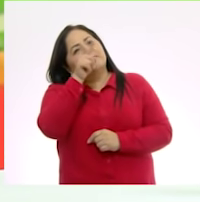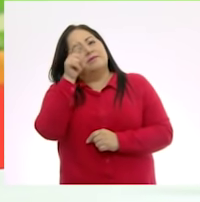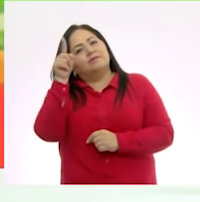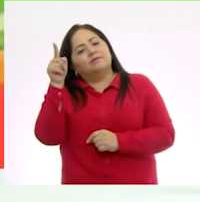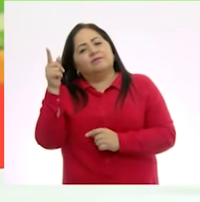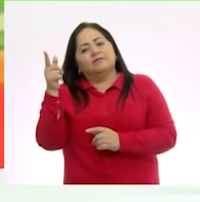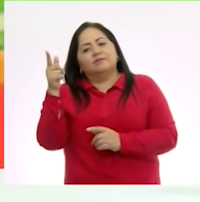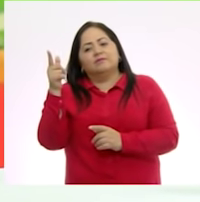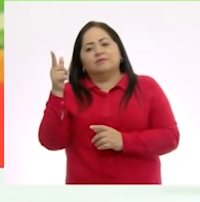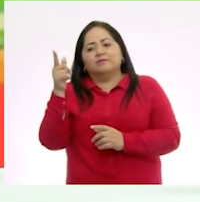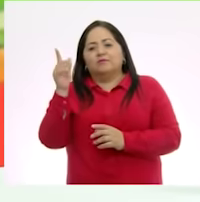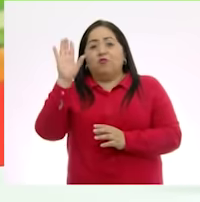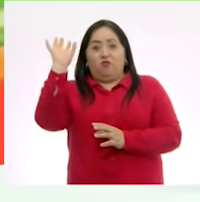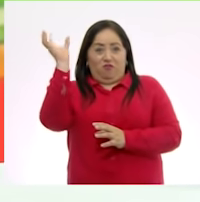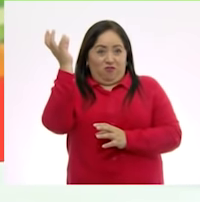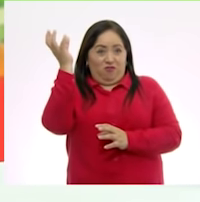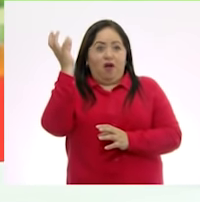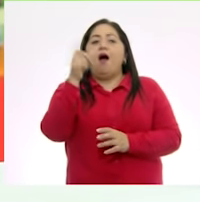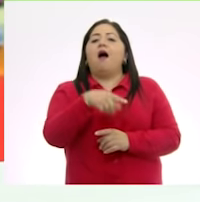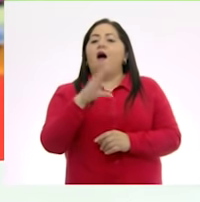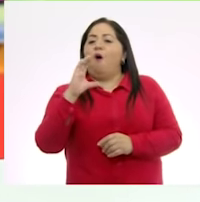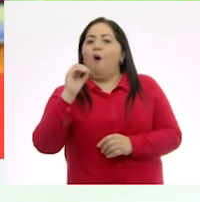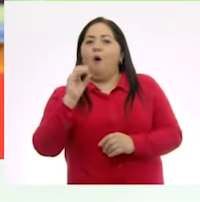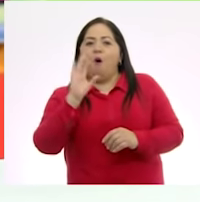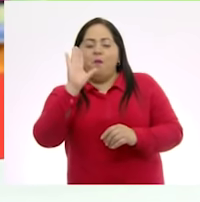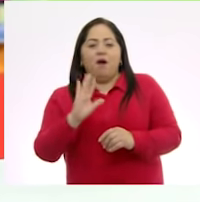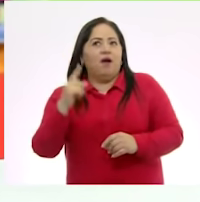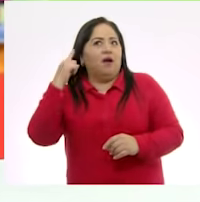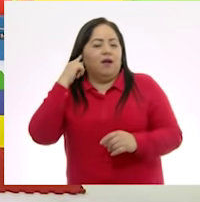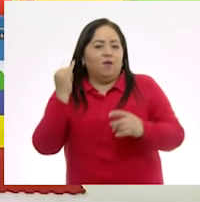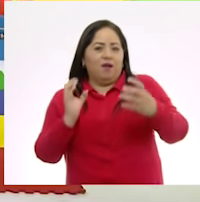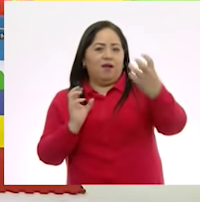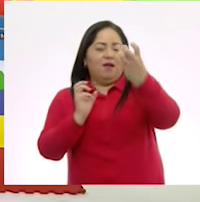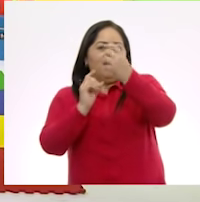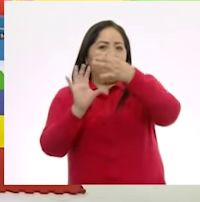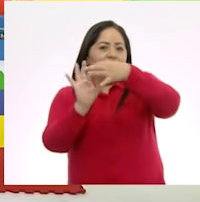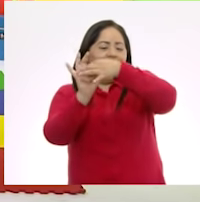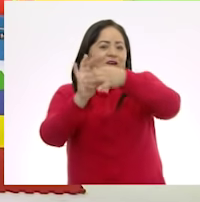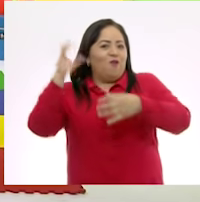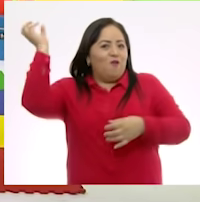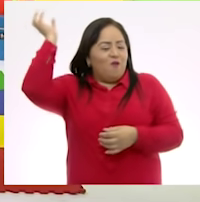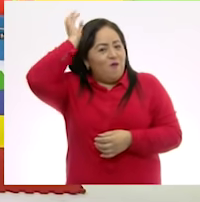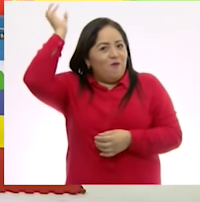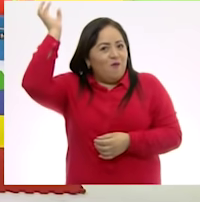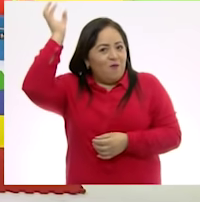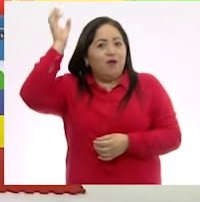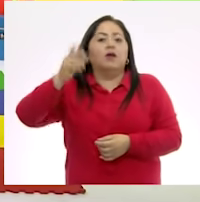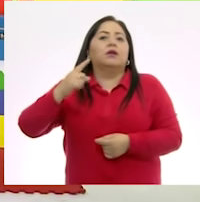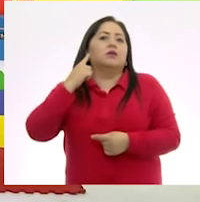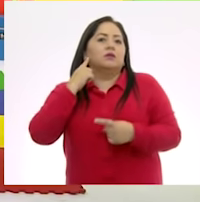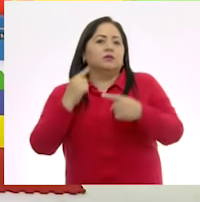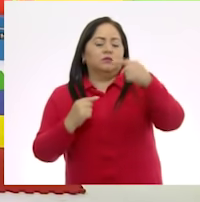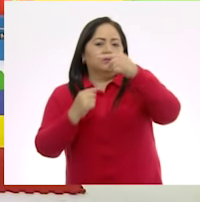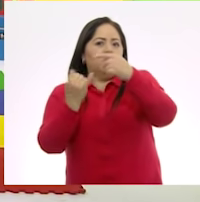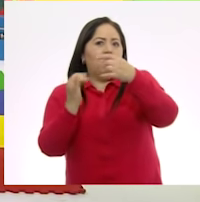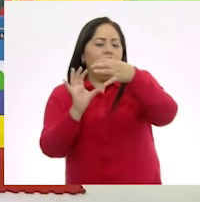Déjame pensar. ¡Sí! ¡Coco rima con foco! ¡Ay, muy bien! Pero también rima con